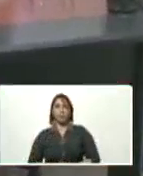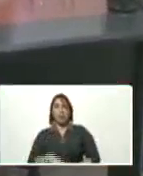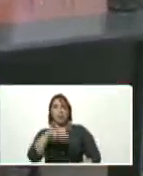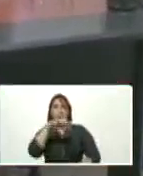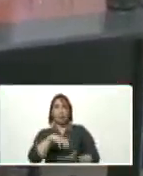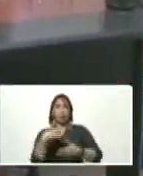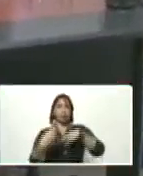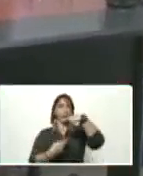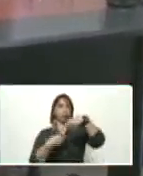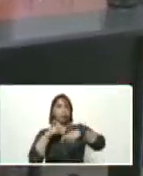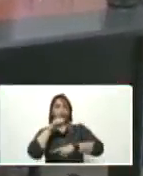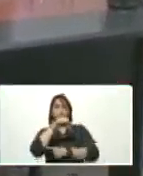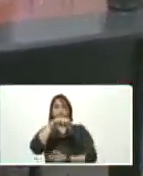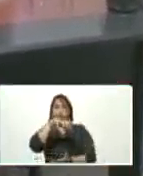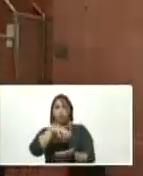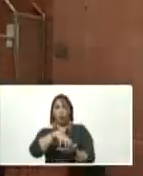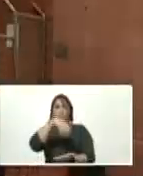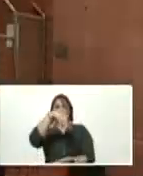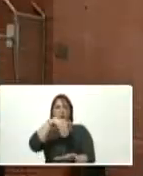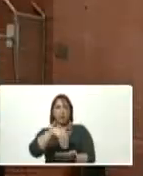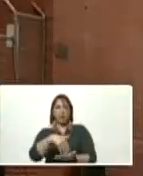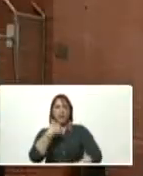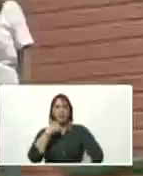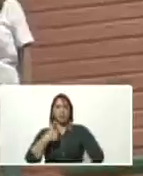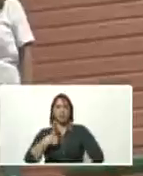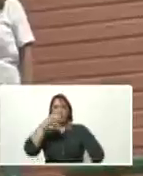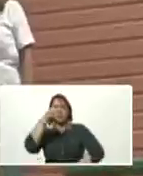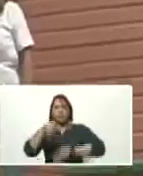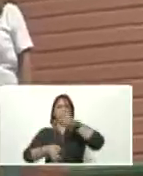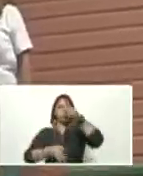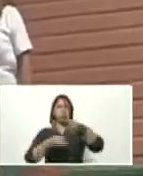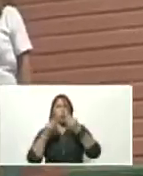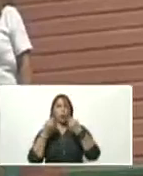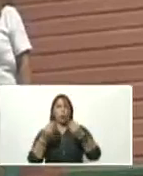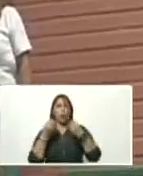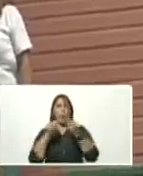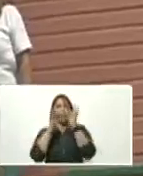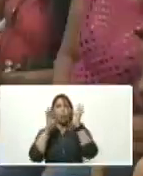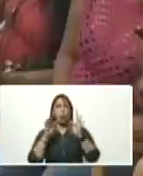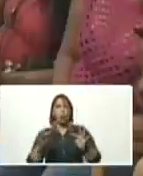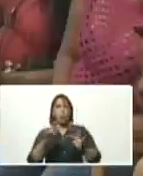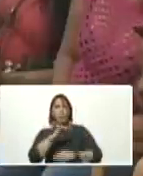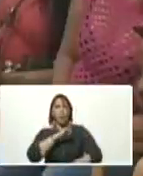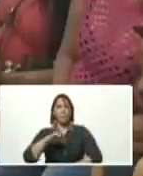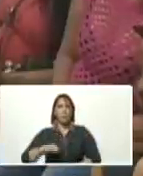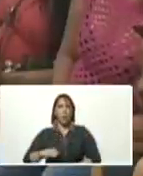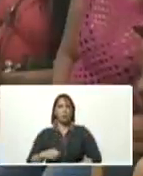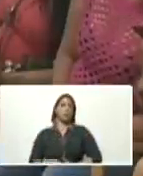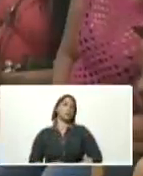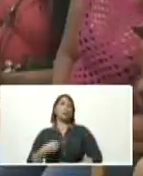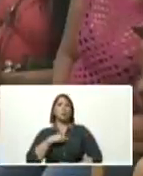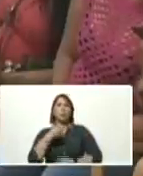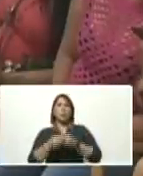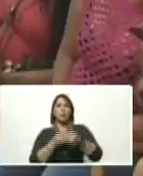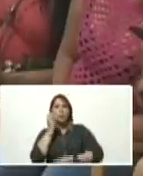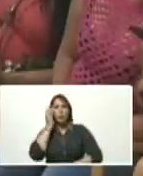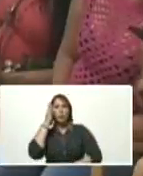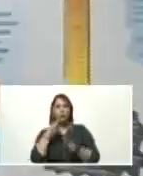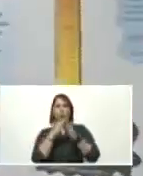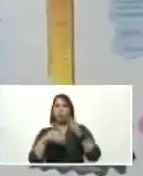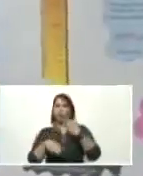Revolucionario de Miranda, quien nos va a indicar cómo de manera personalizada materializamos todo lo que